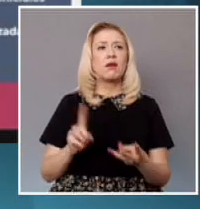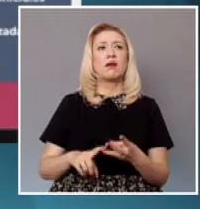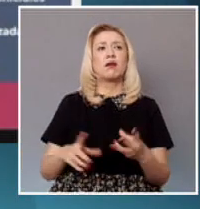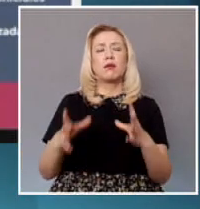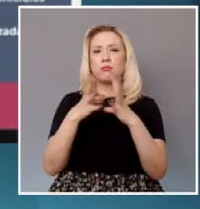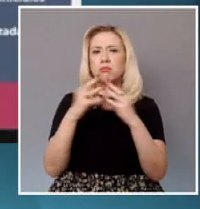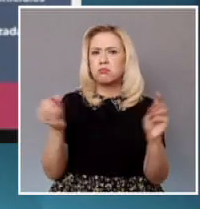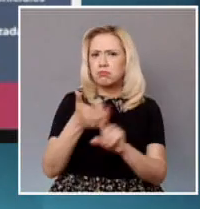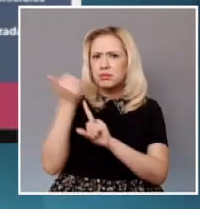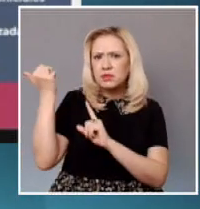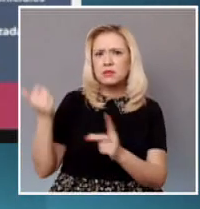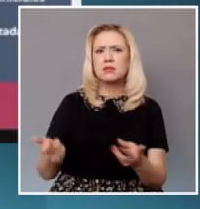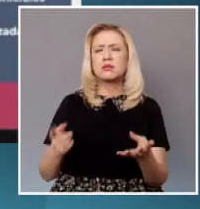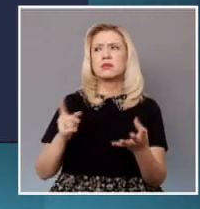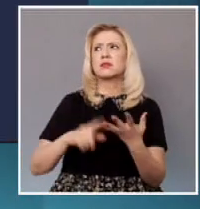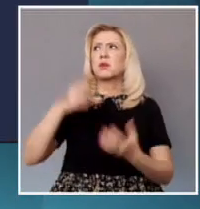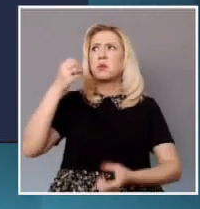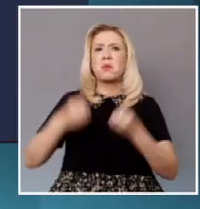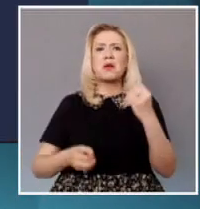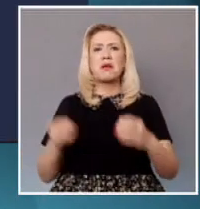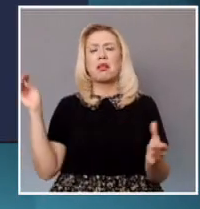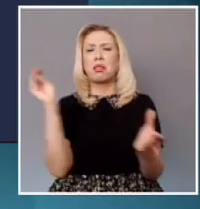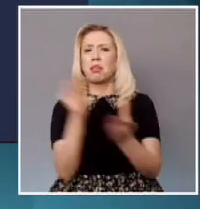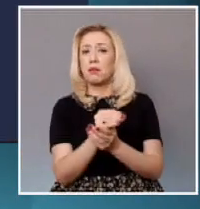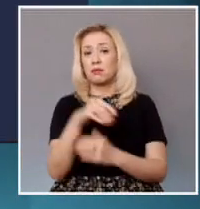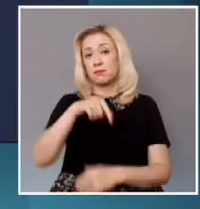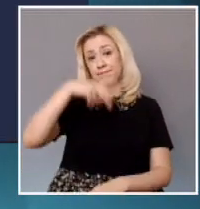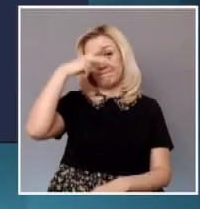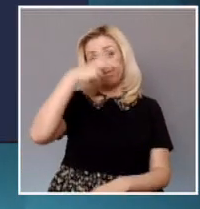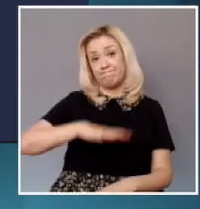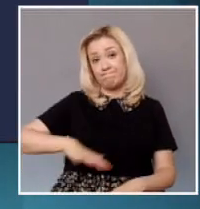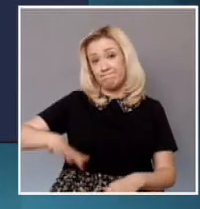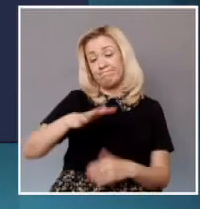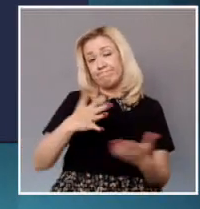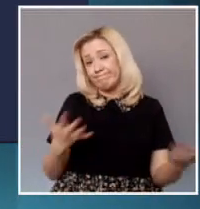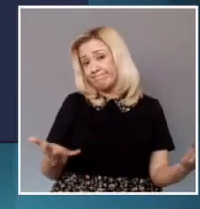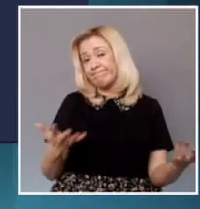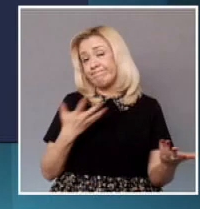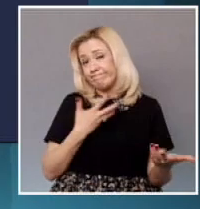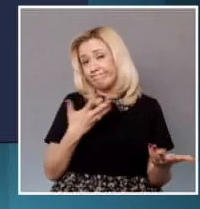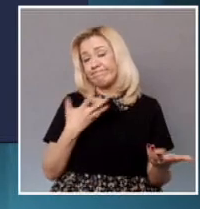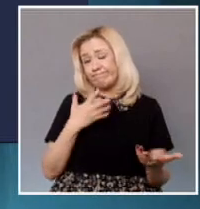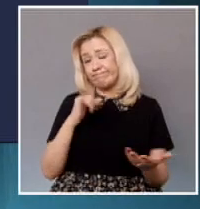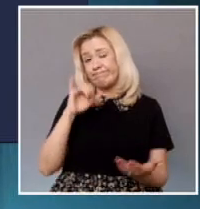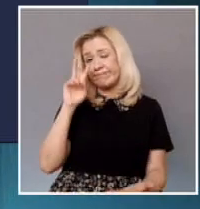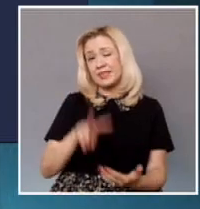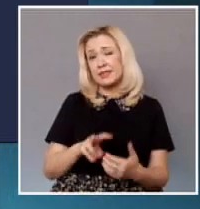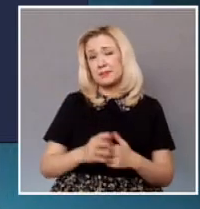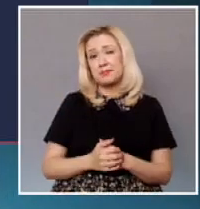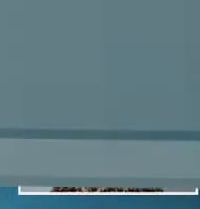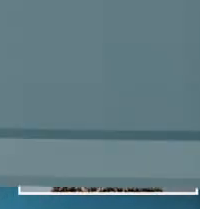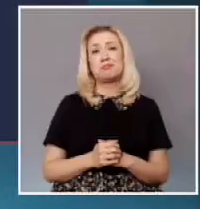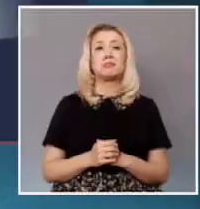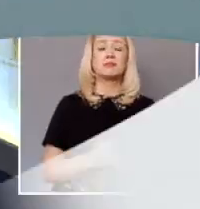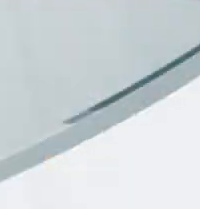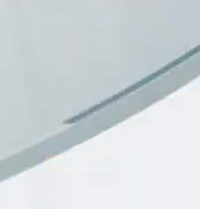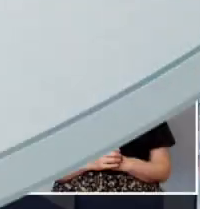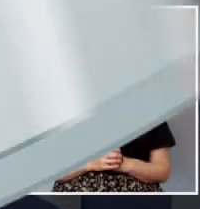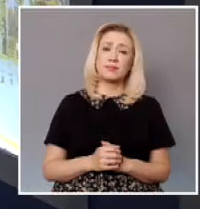sistema jurídico mexicano. Para el canal del Poder Judicial de la Federación, Laura Murillo.